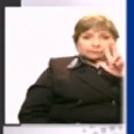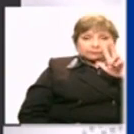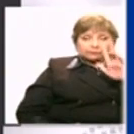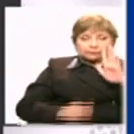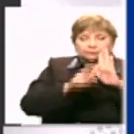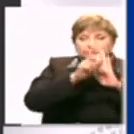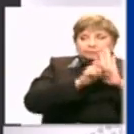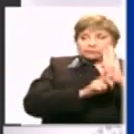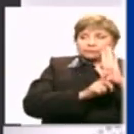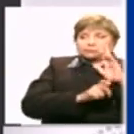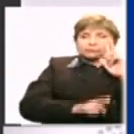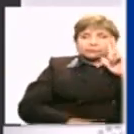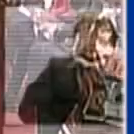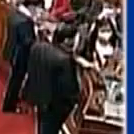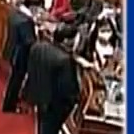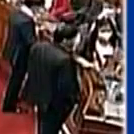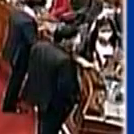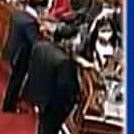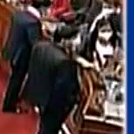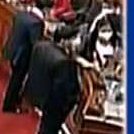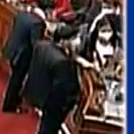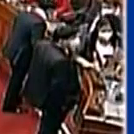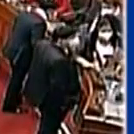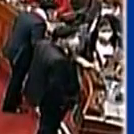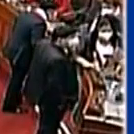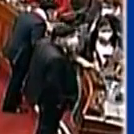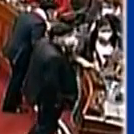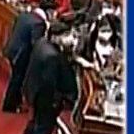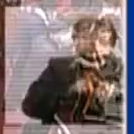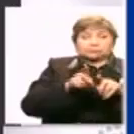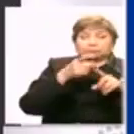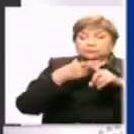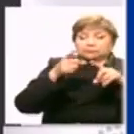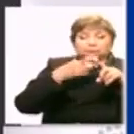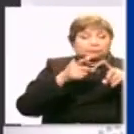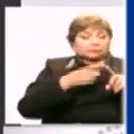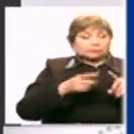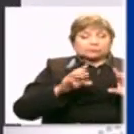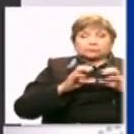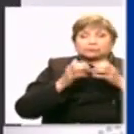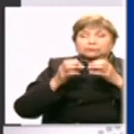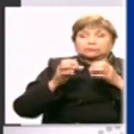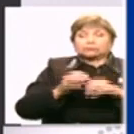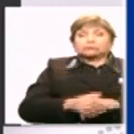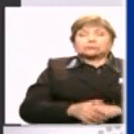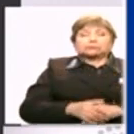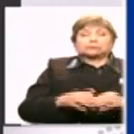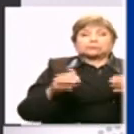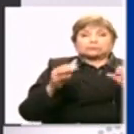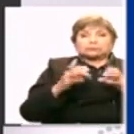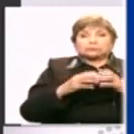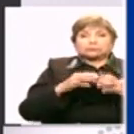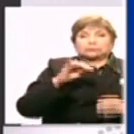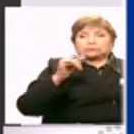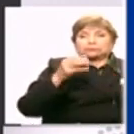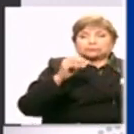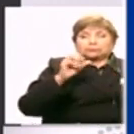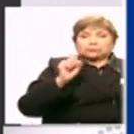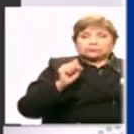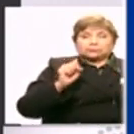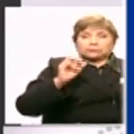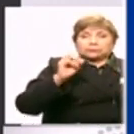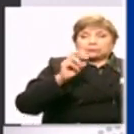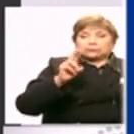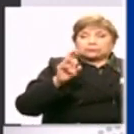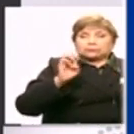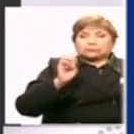Congreso. Entonces creo que ahí tenemos una coincidencia clara. Yo le pido a la población que tenga la